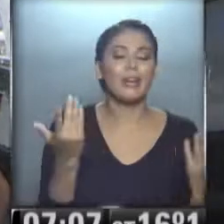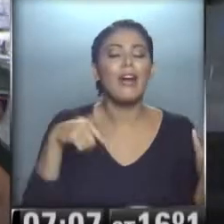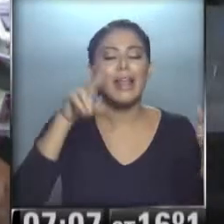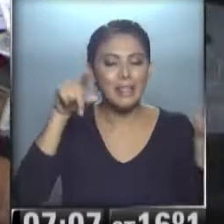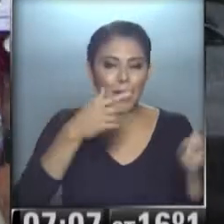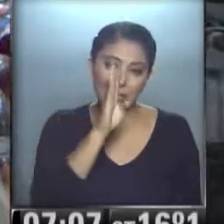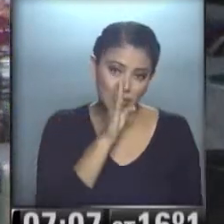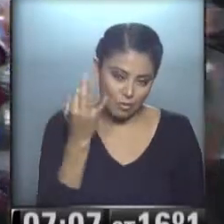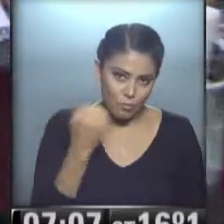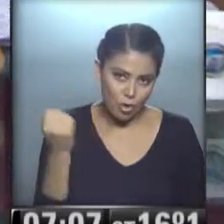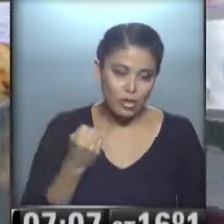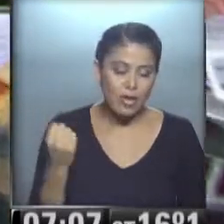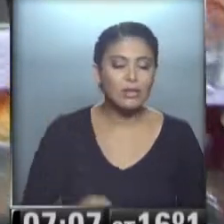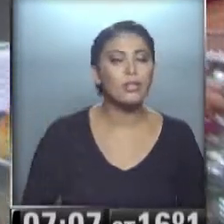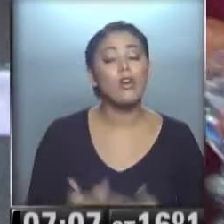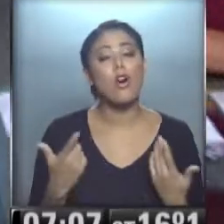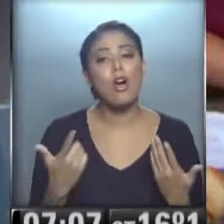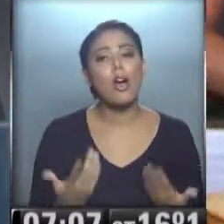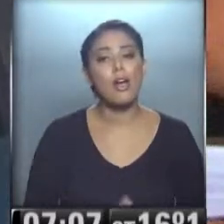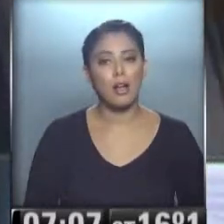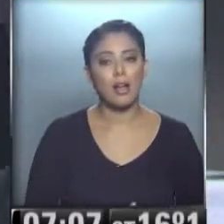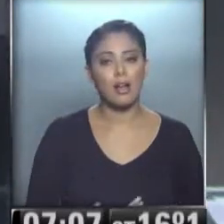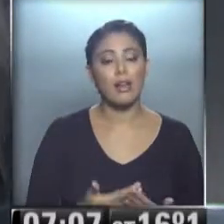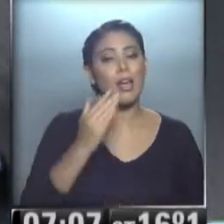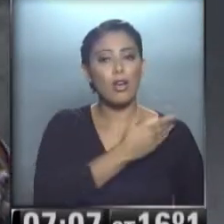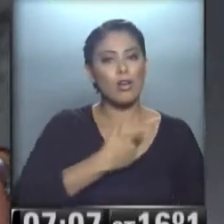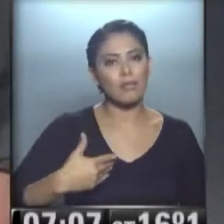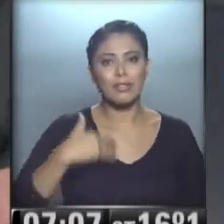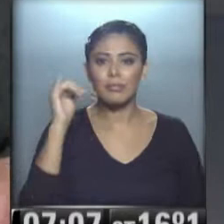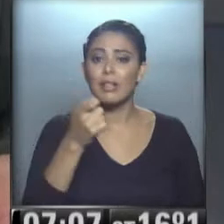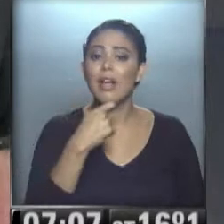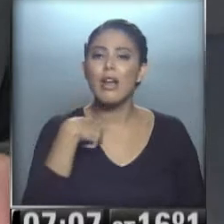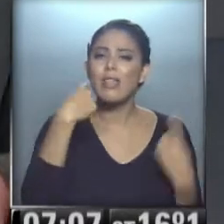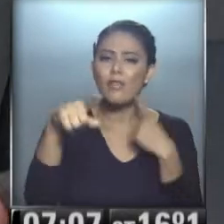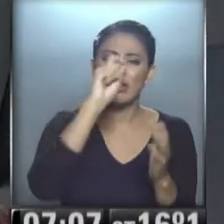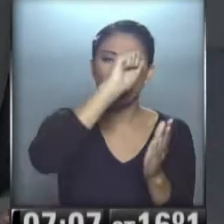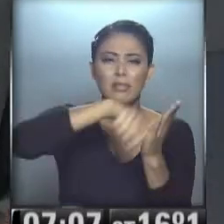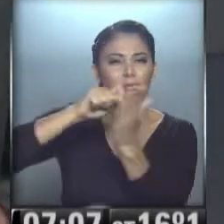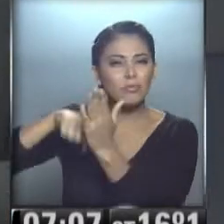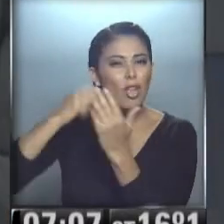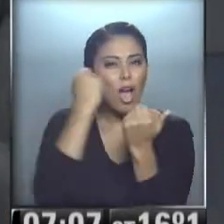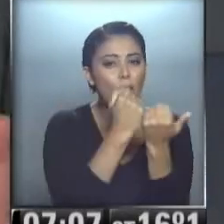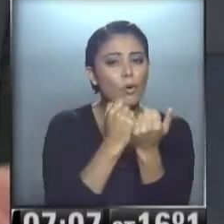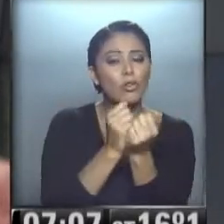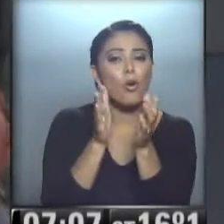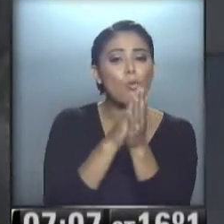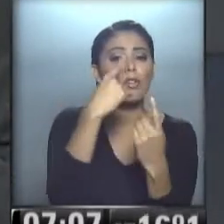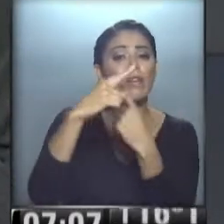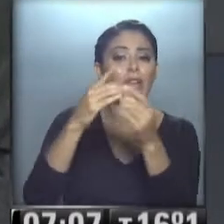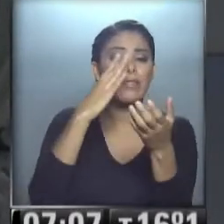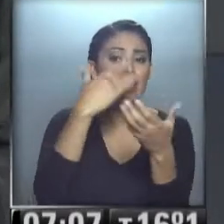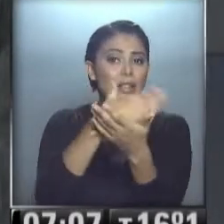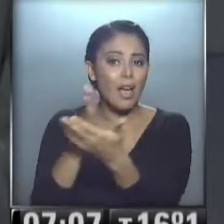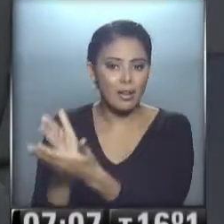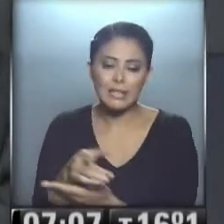Un tema realmente serio, importante, que ojalá tenga los resultados que espera el gobierno, porque se firmaron una serie de acuerdos económicos con distintos sectores que lo que buscan